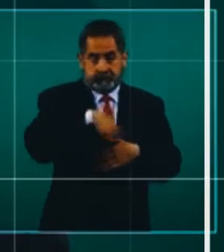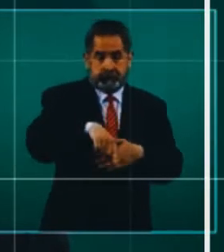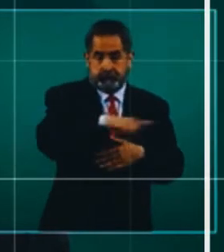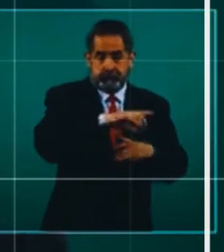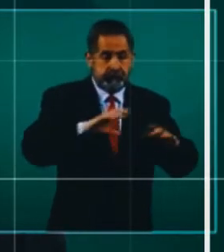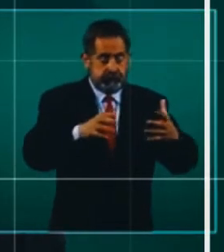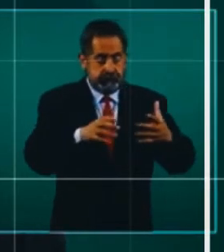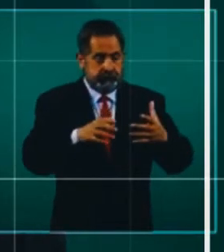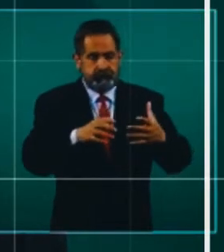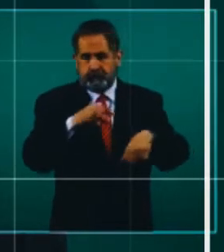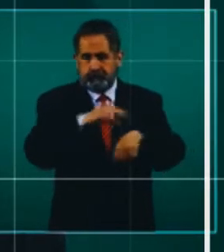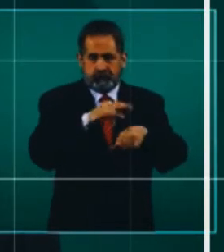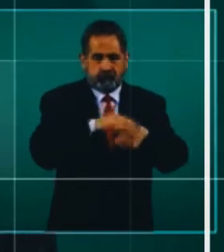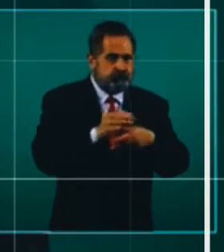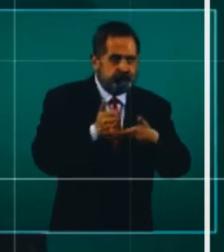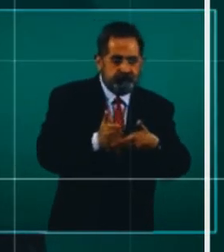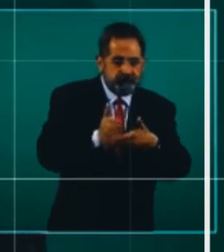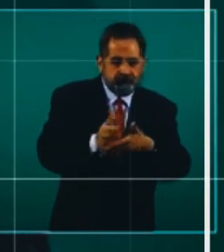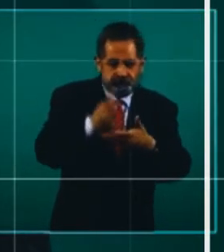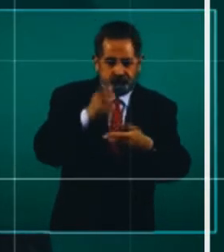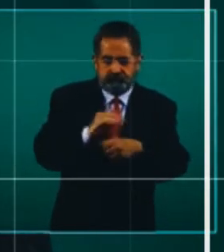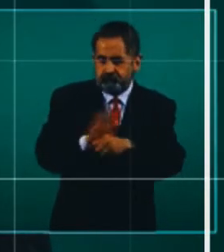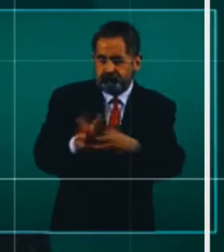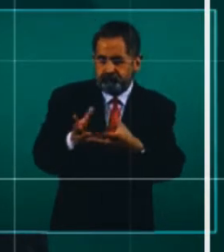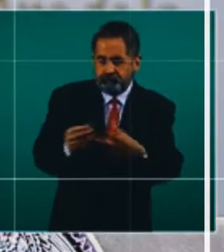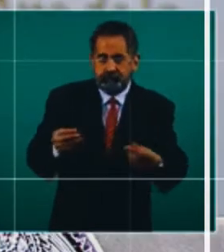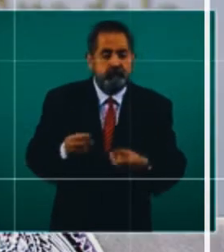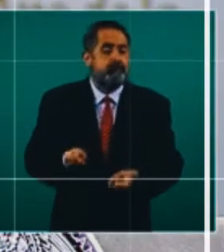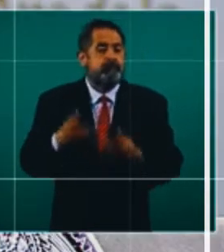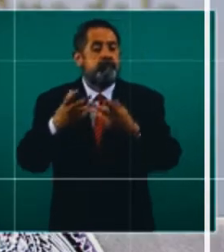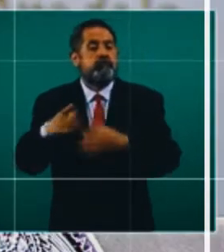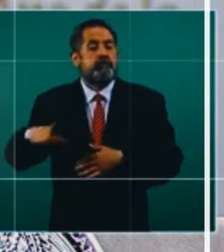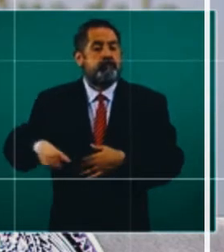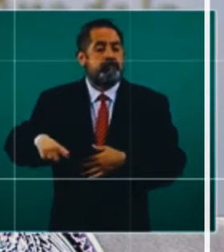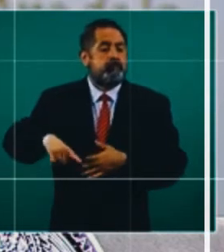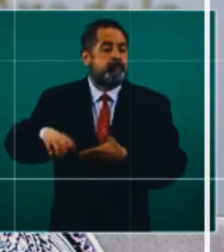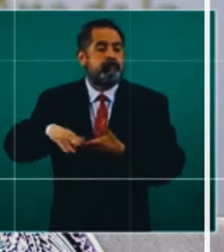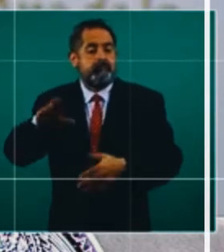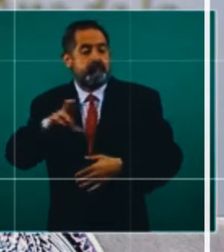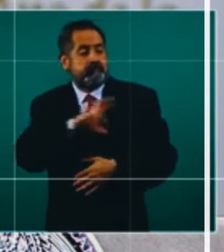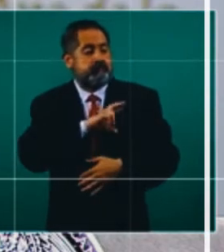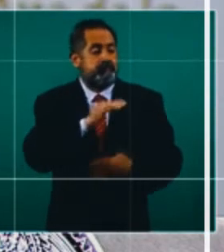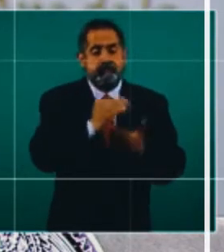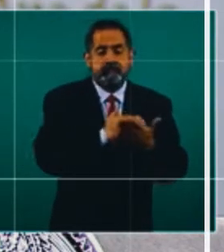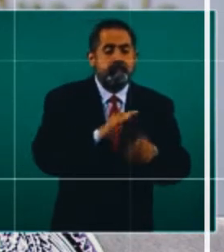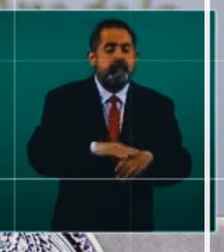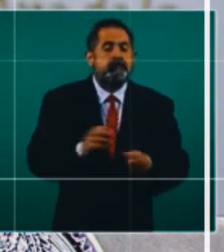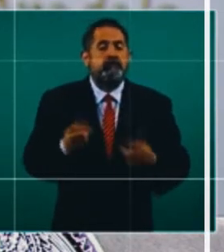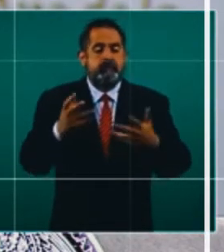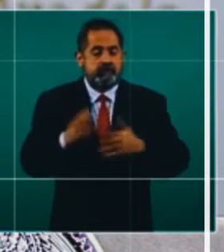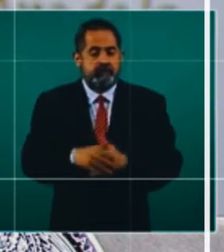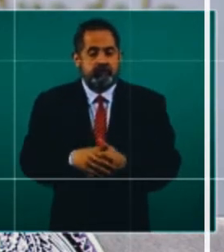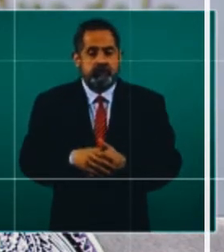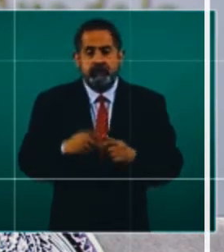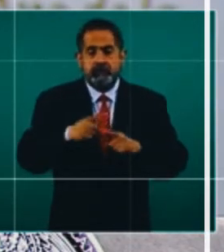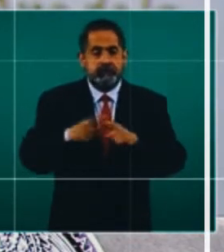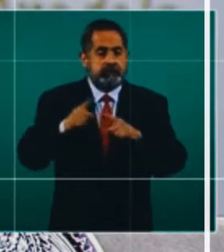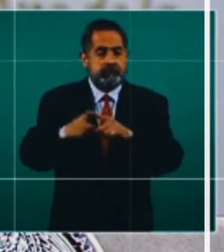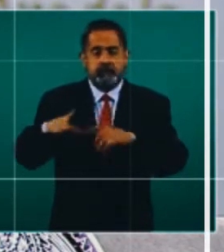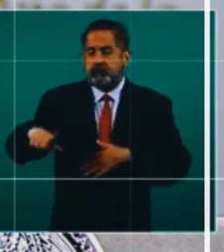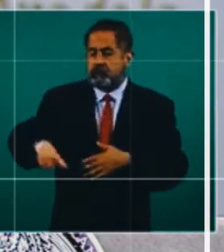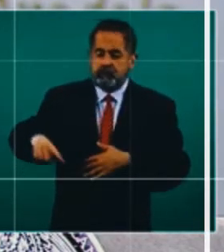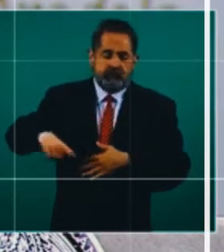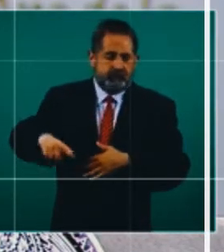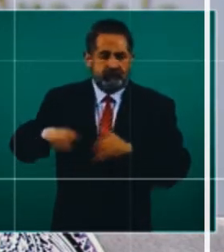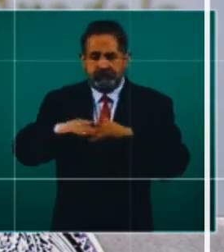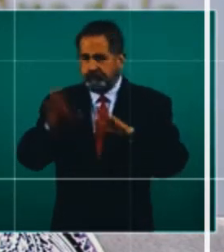a la respuesta COVID, cuánto contribuye el sector privado. Desde el inicio de la epidemia, las instituciones públicas obviamente